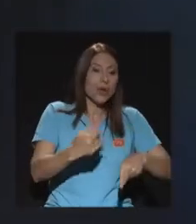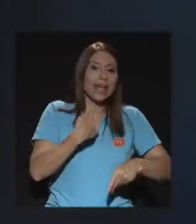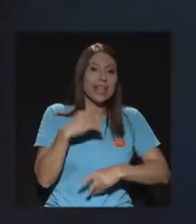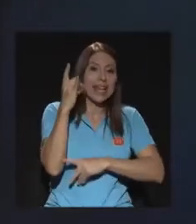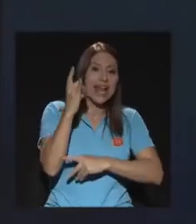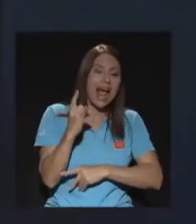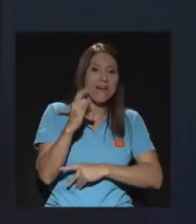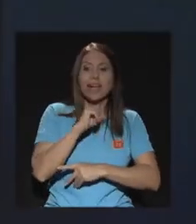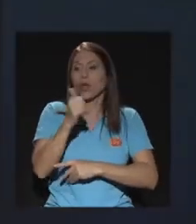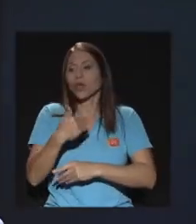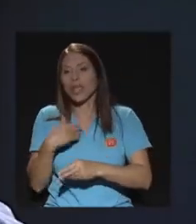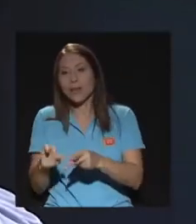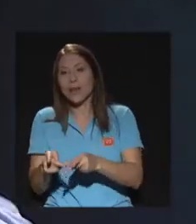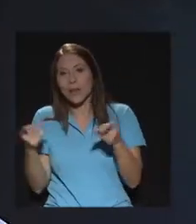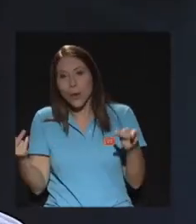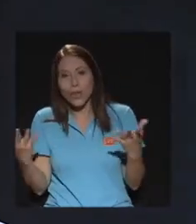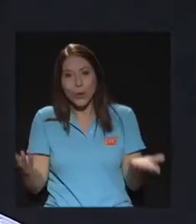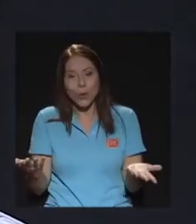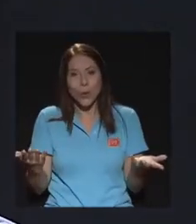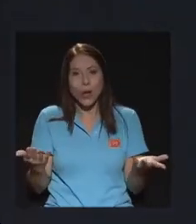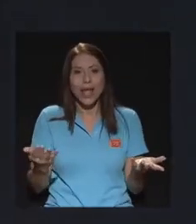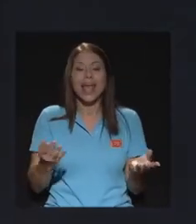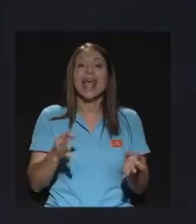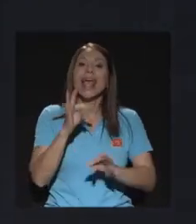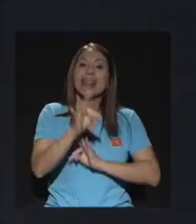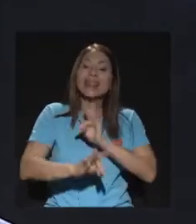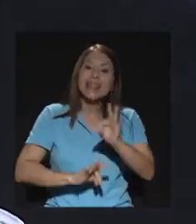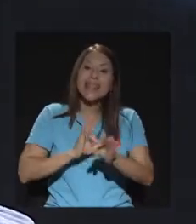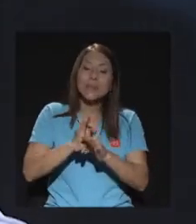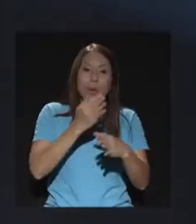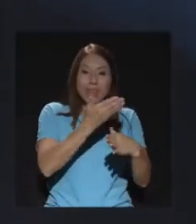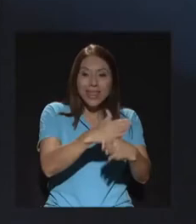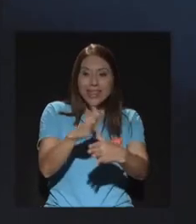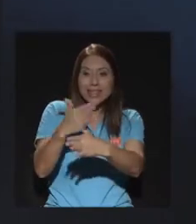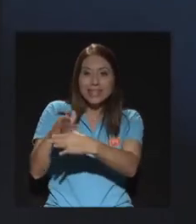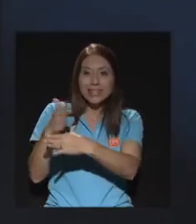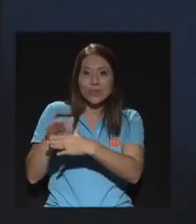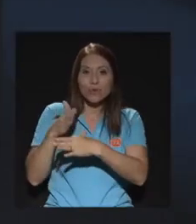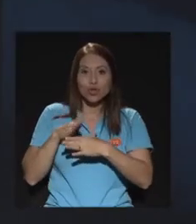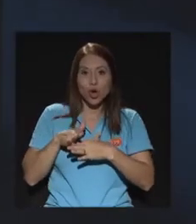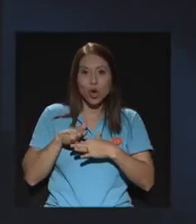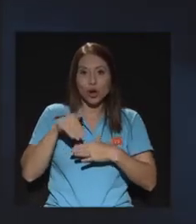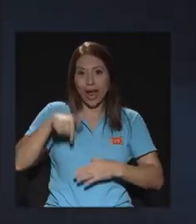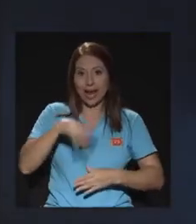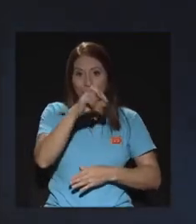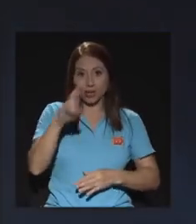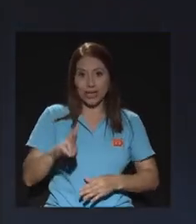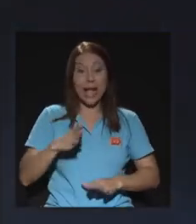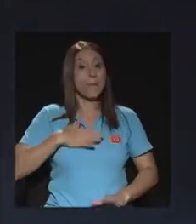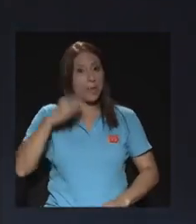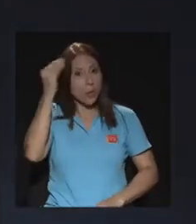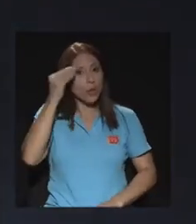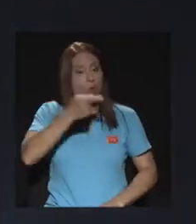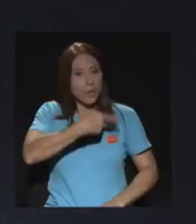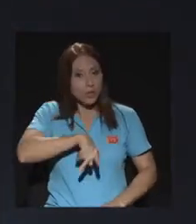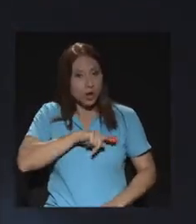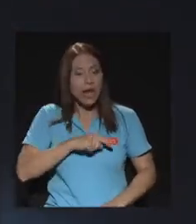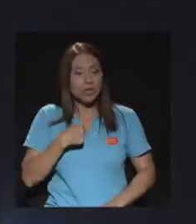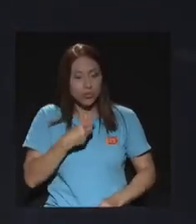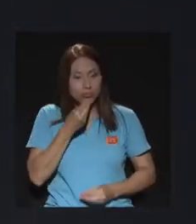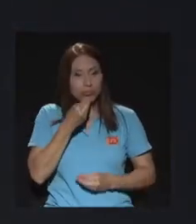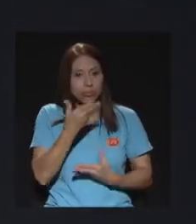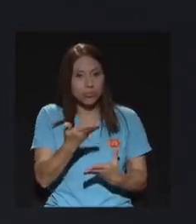tiene periódico. El tipo de distribución en el caso de Costa Rica, es mi opinión personal y se la digo y se la manifiesto,